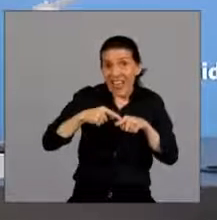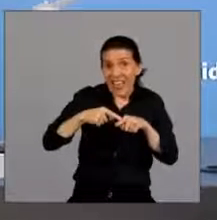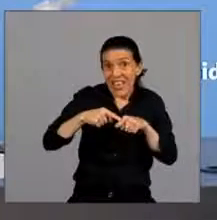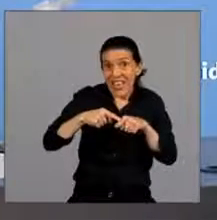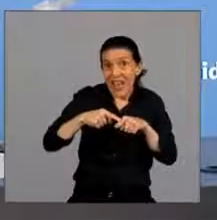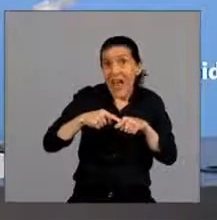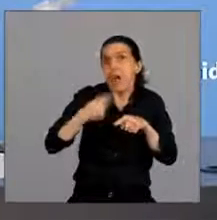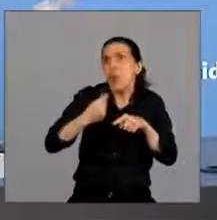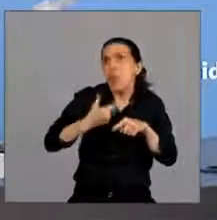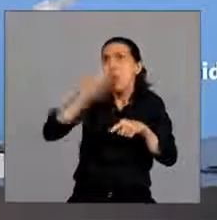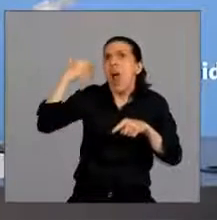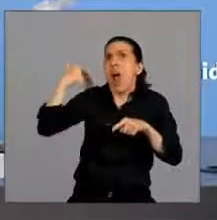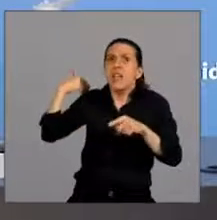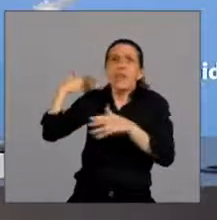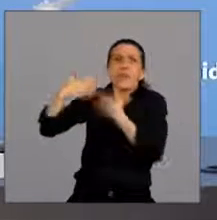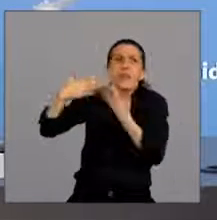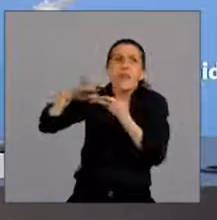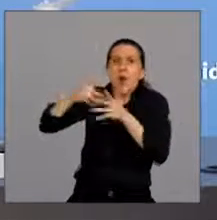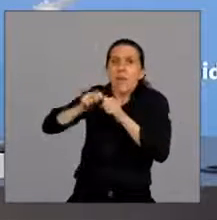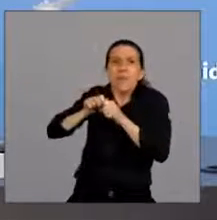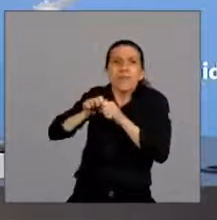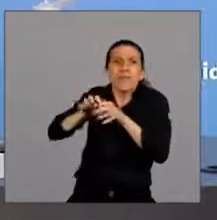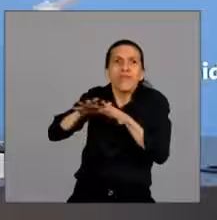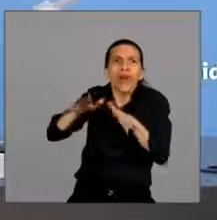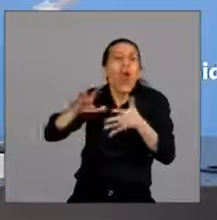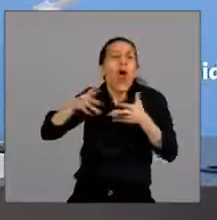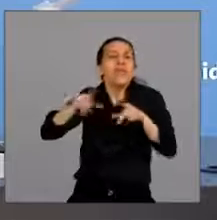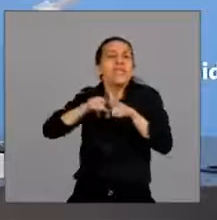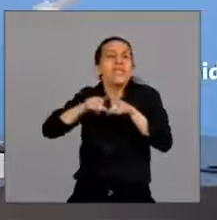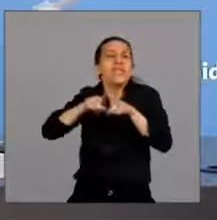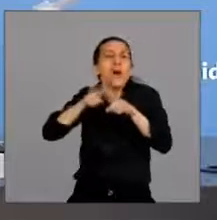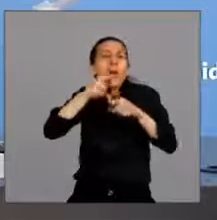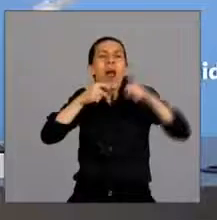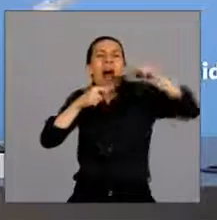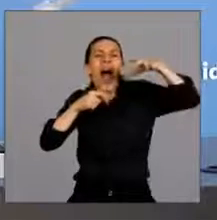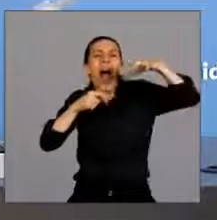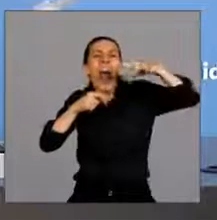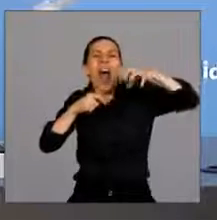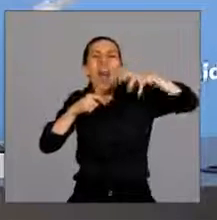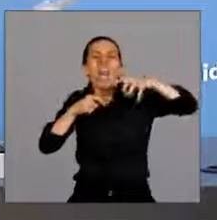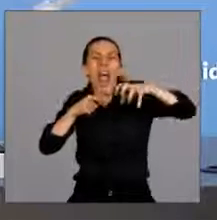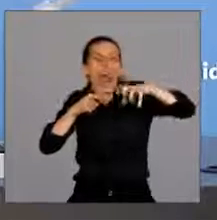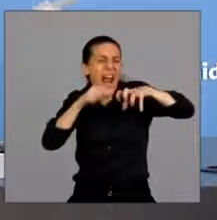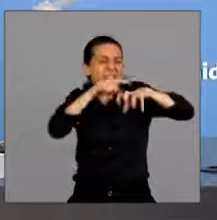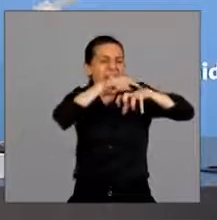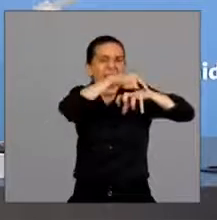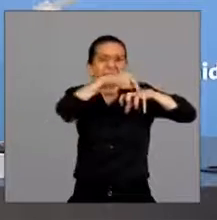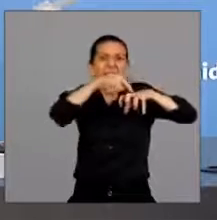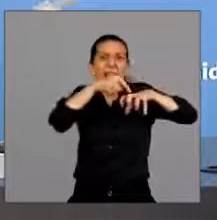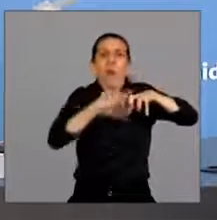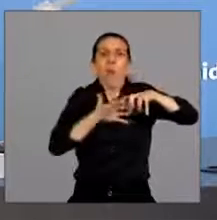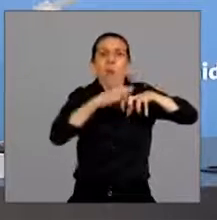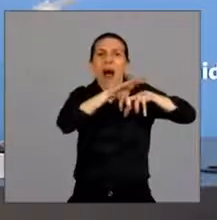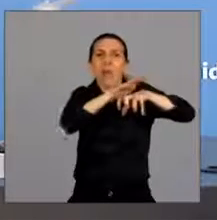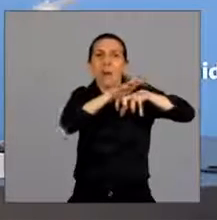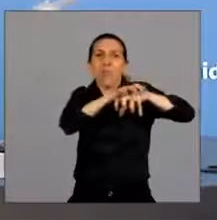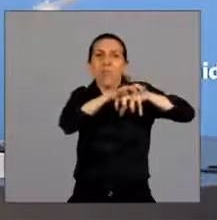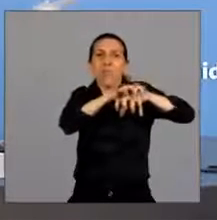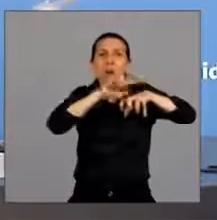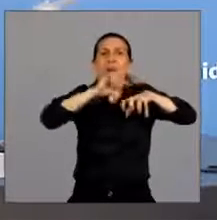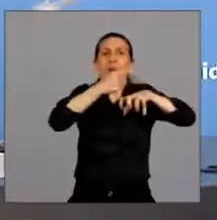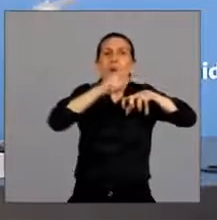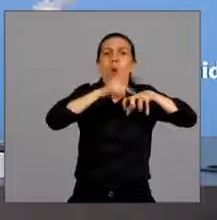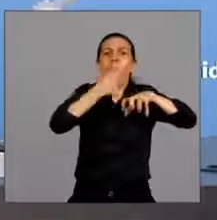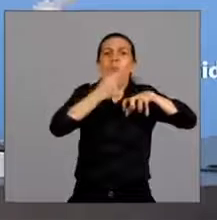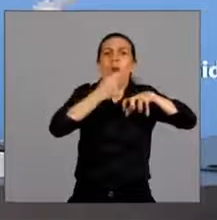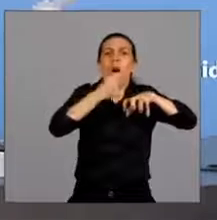una suerte de araña donde el cuerpo es la ciudad de Buenos Aires y el Gran Buenos Aires, y el resto son un montón de caminos que